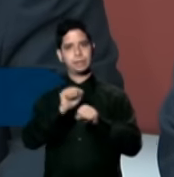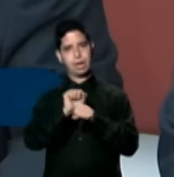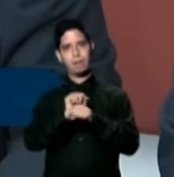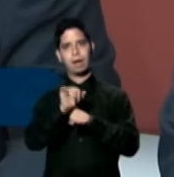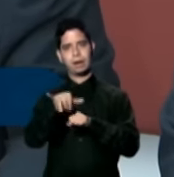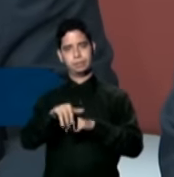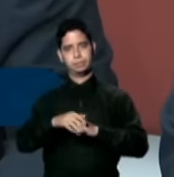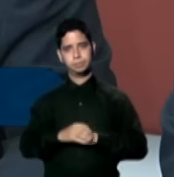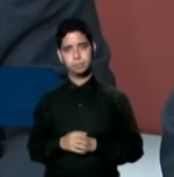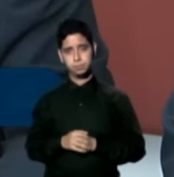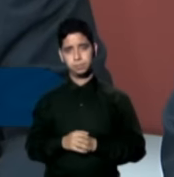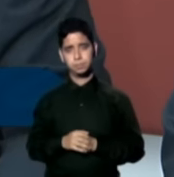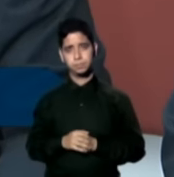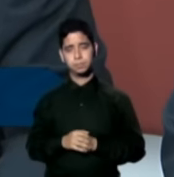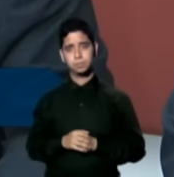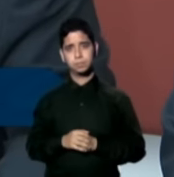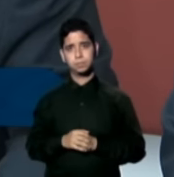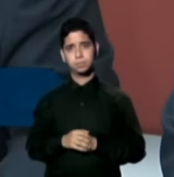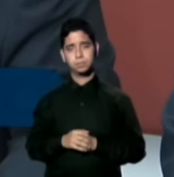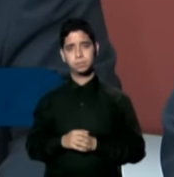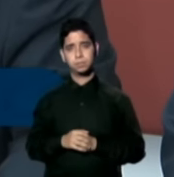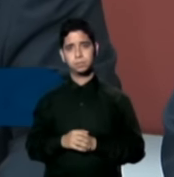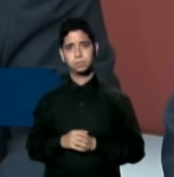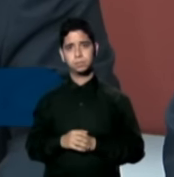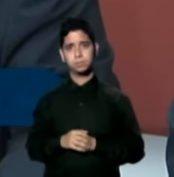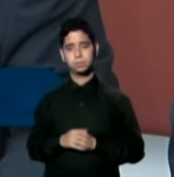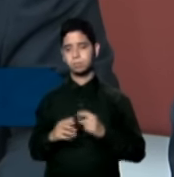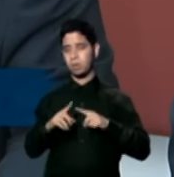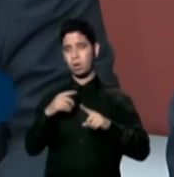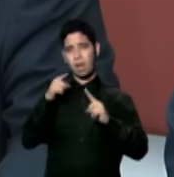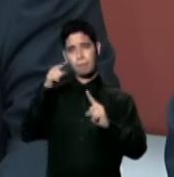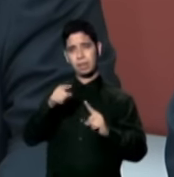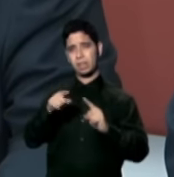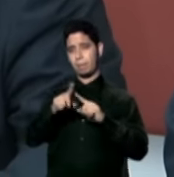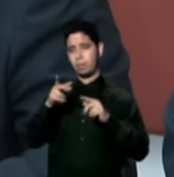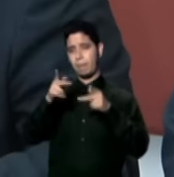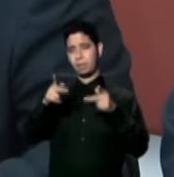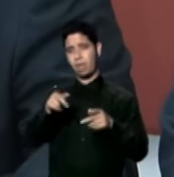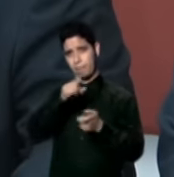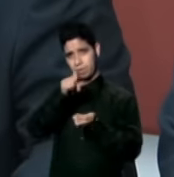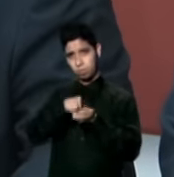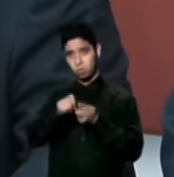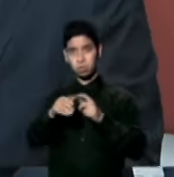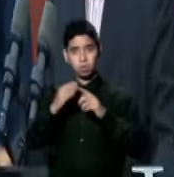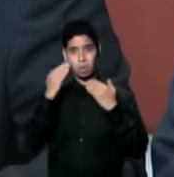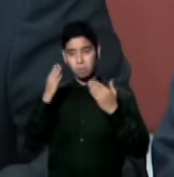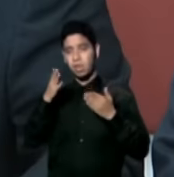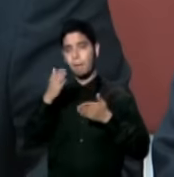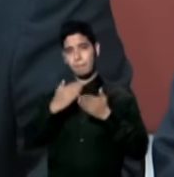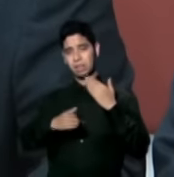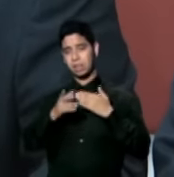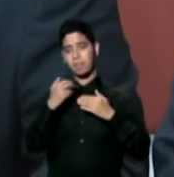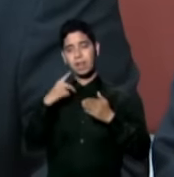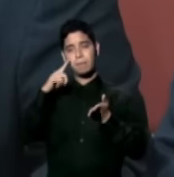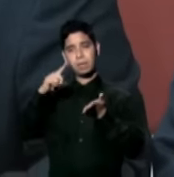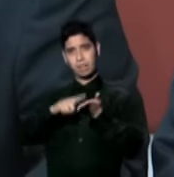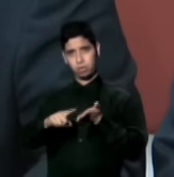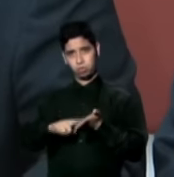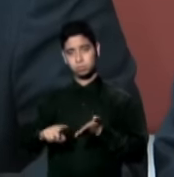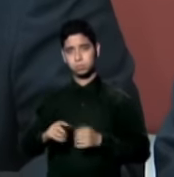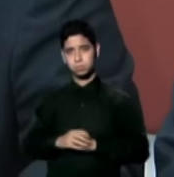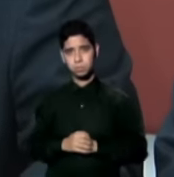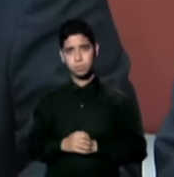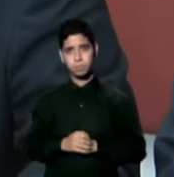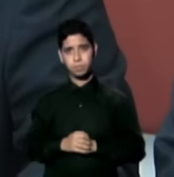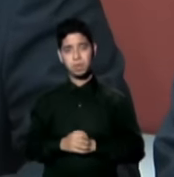momento. Pero el motivo, si era dirigido a una persona en particular, eso es parte de la investigación. El protocolo de seguridad de Fortaleza hay que